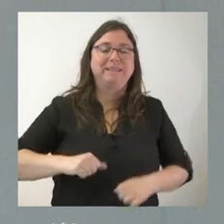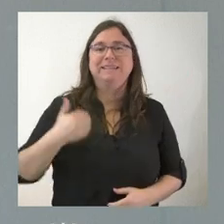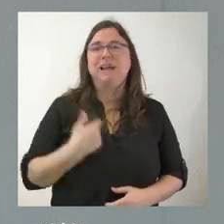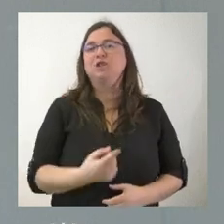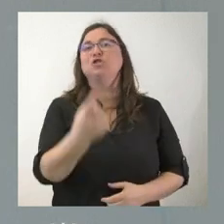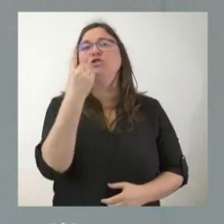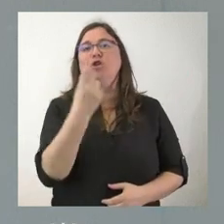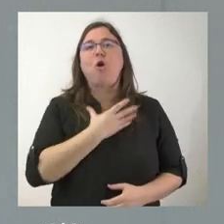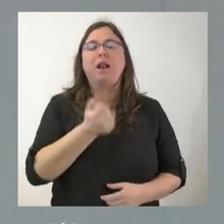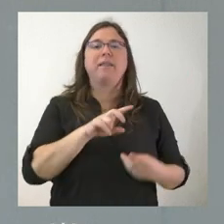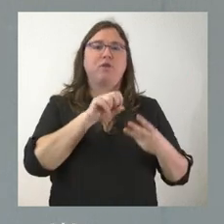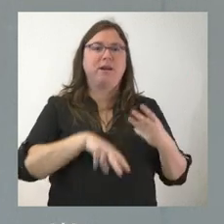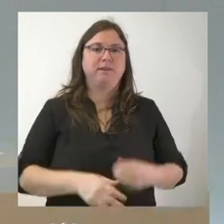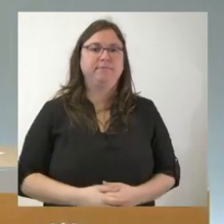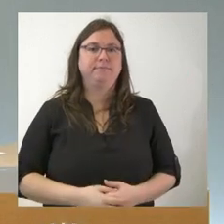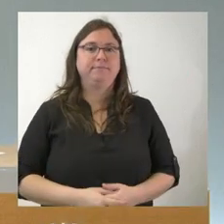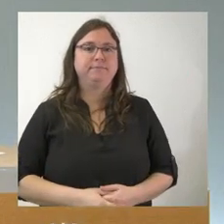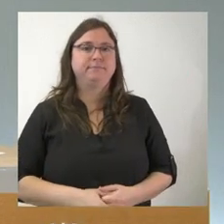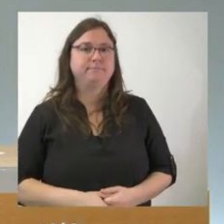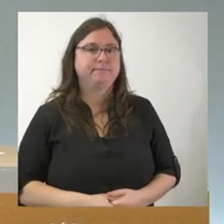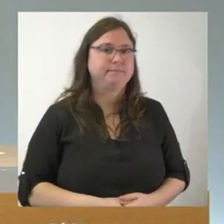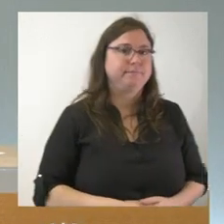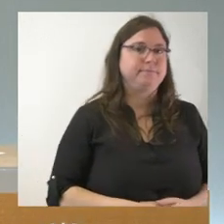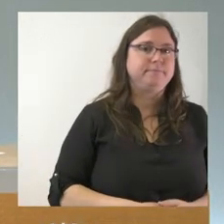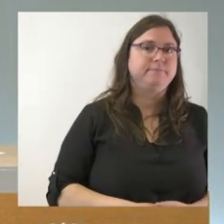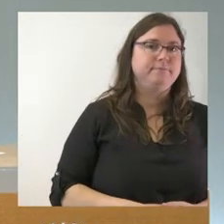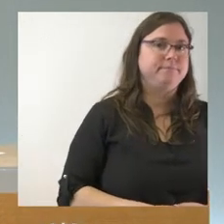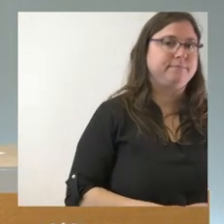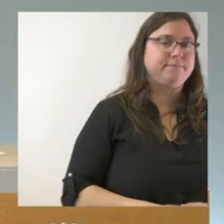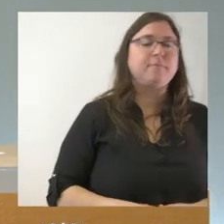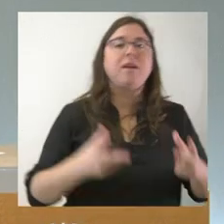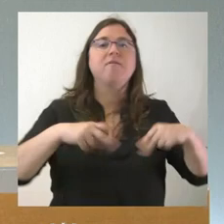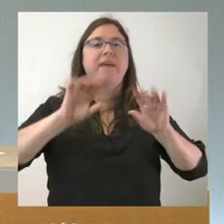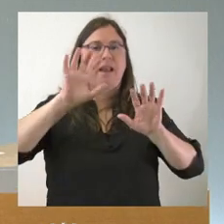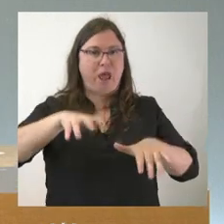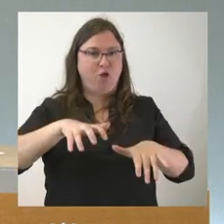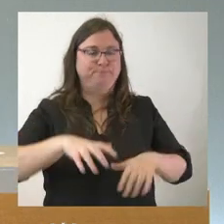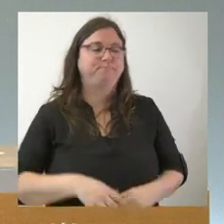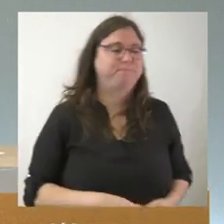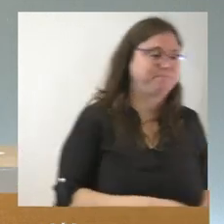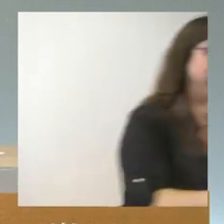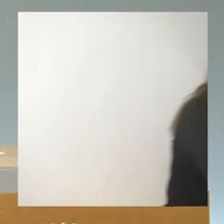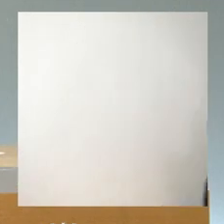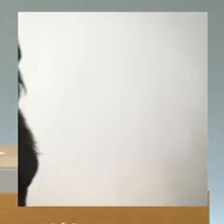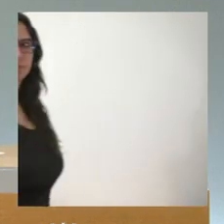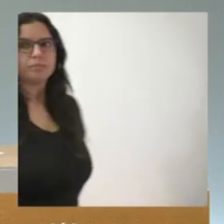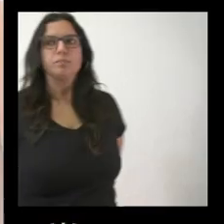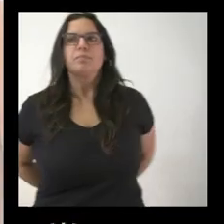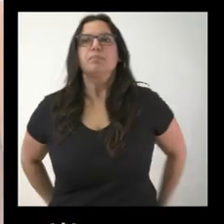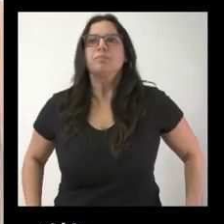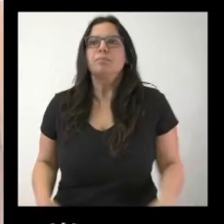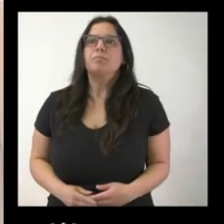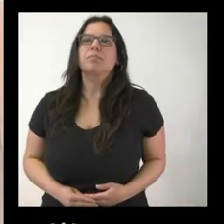el alcalde y los concejales terminamos hoy en León Carlos Domínguez de y león Buenos días